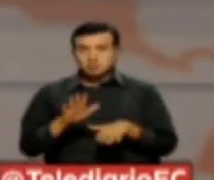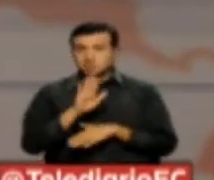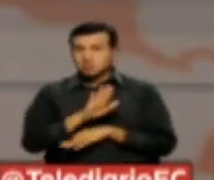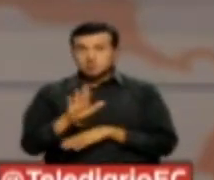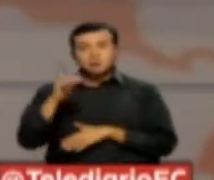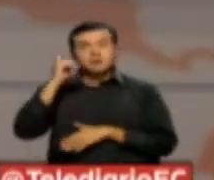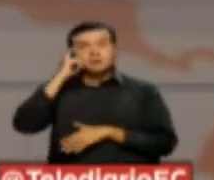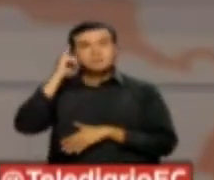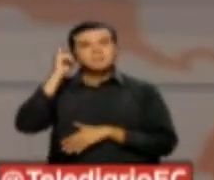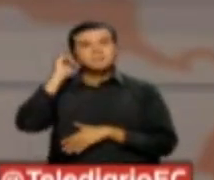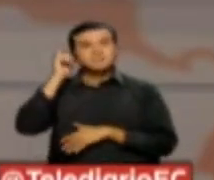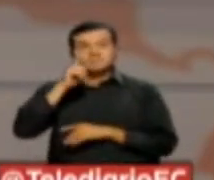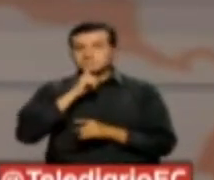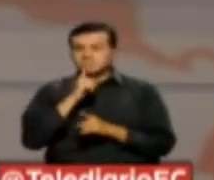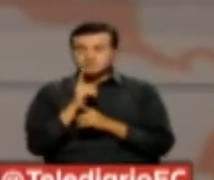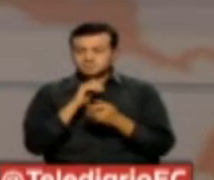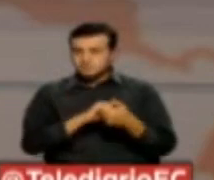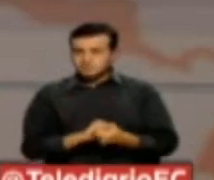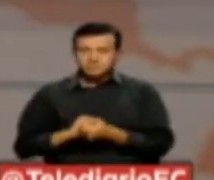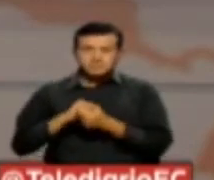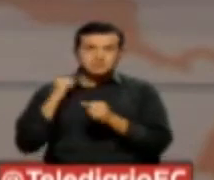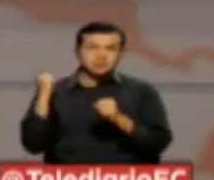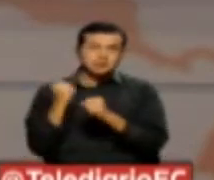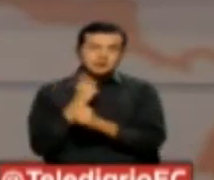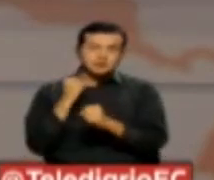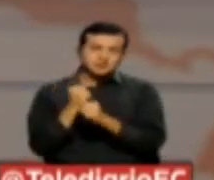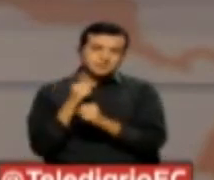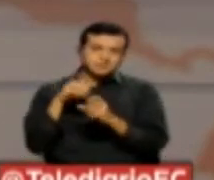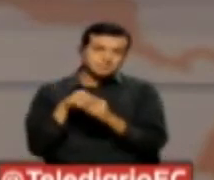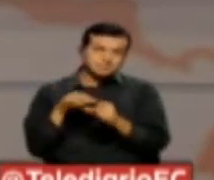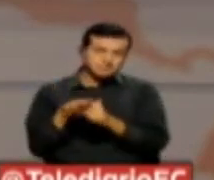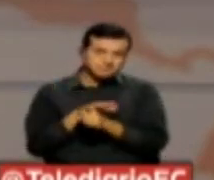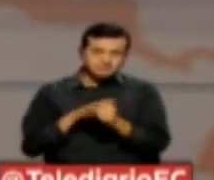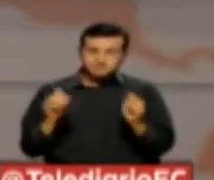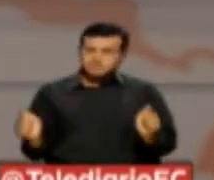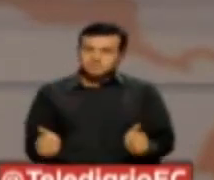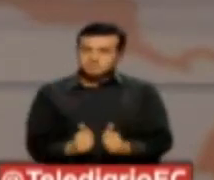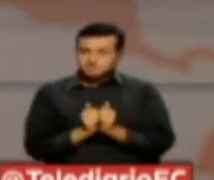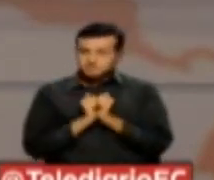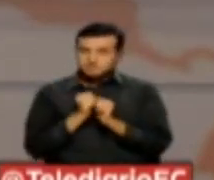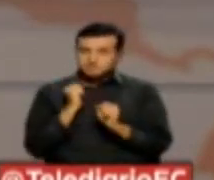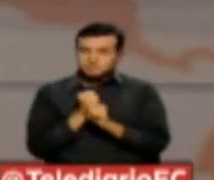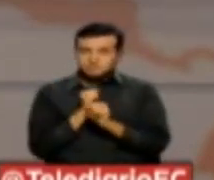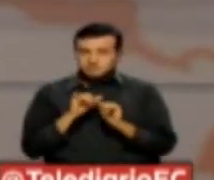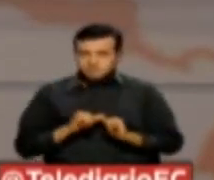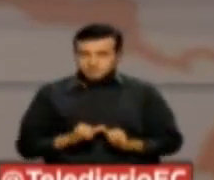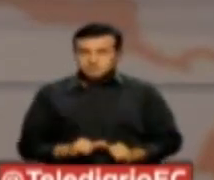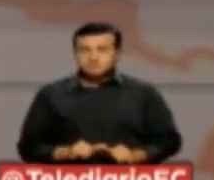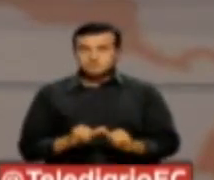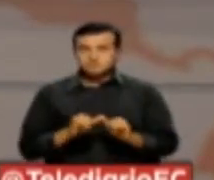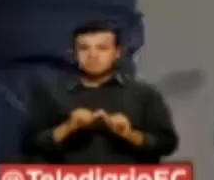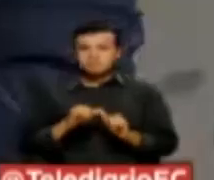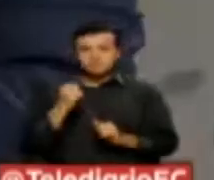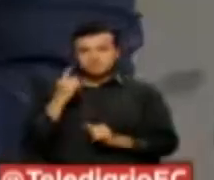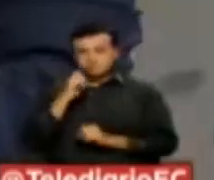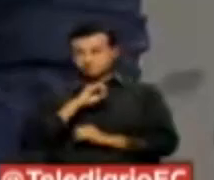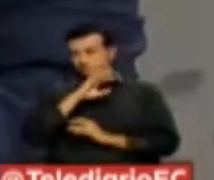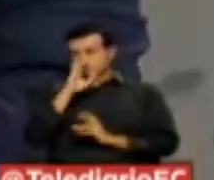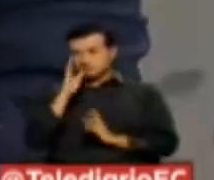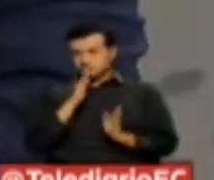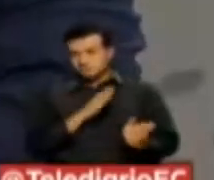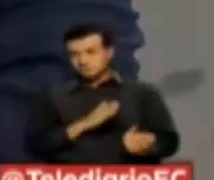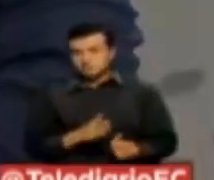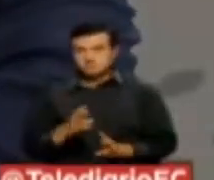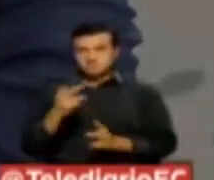creo que hay una armonía para trabajar dentro para trabajar juntos y eso es lo que estamos hay una clara definición de